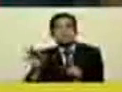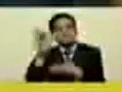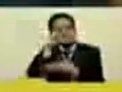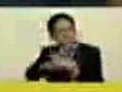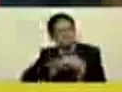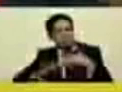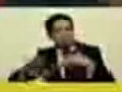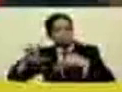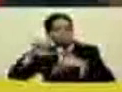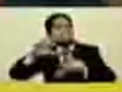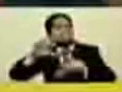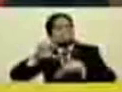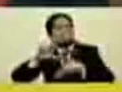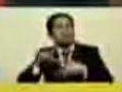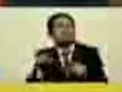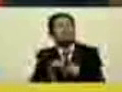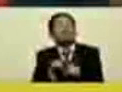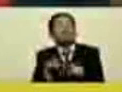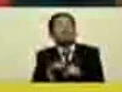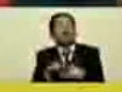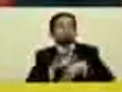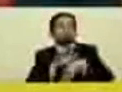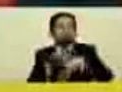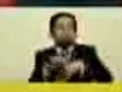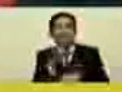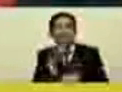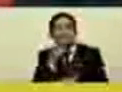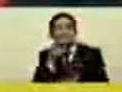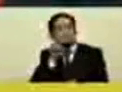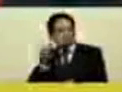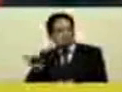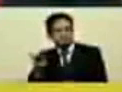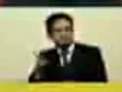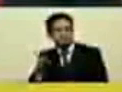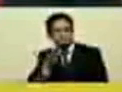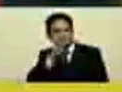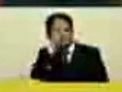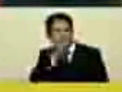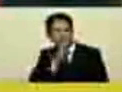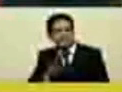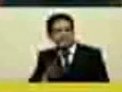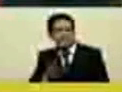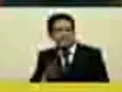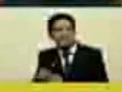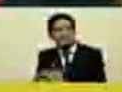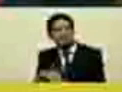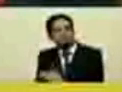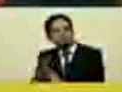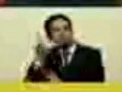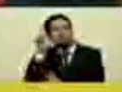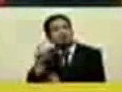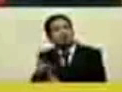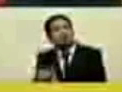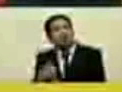como se ha infectado. Veamos el caso de Brasil y el surgimiento de un